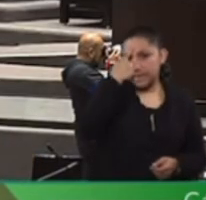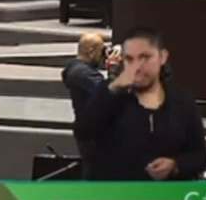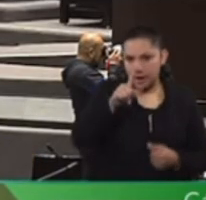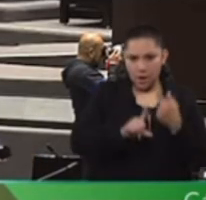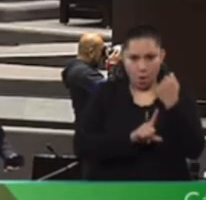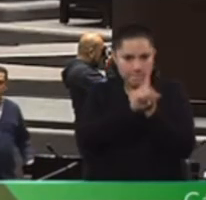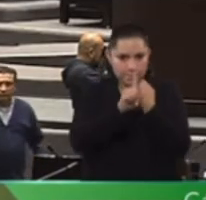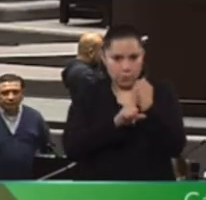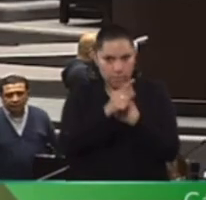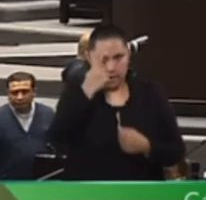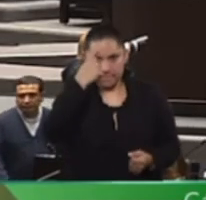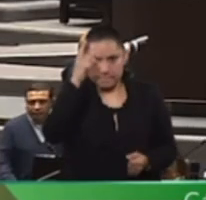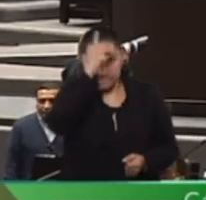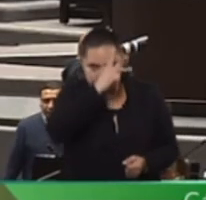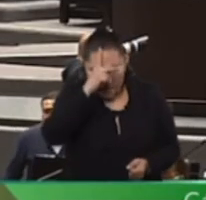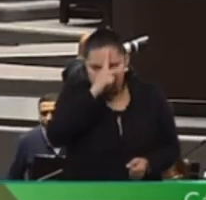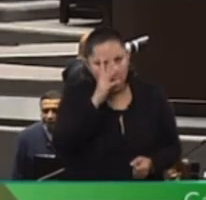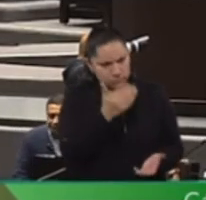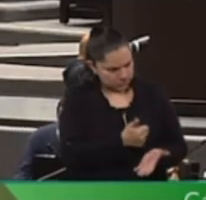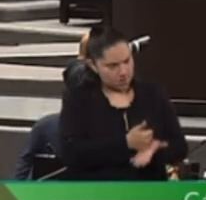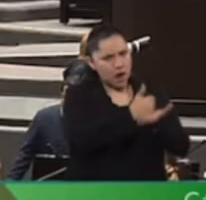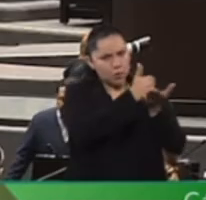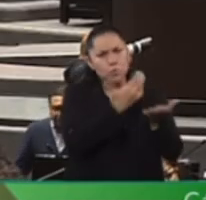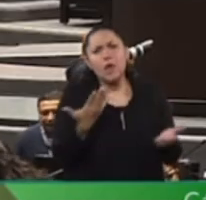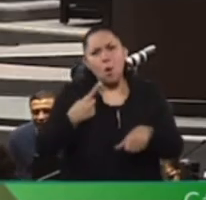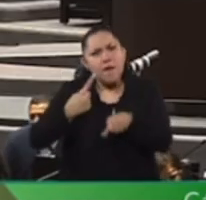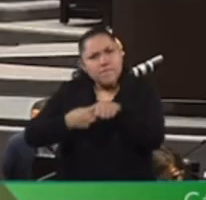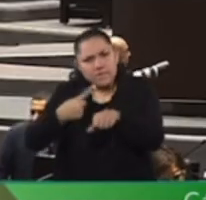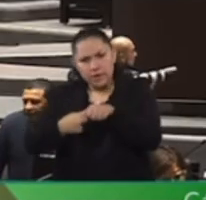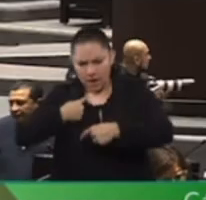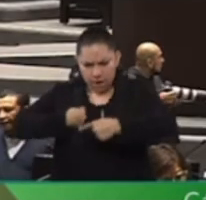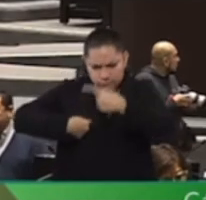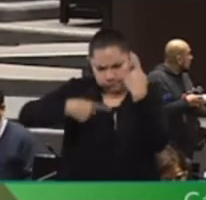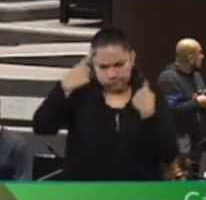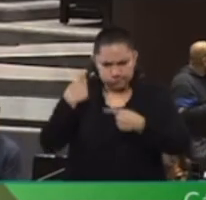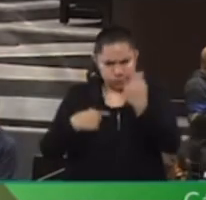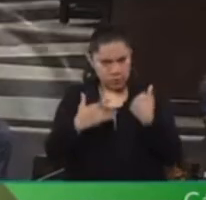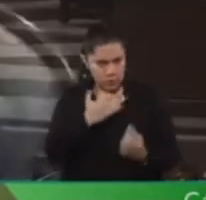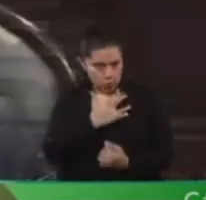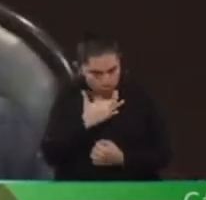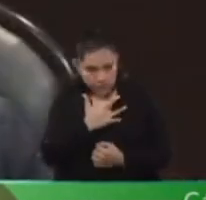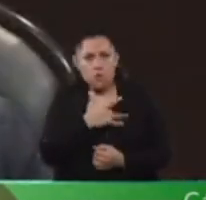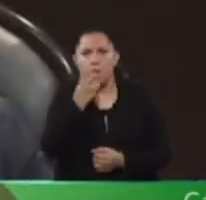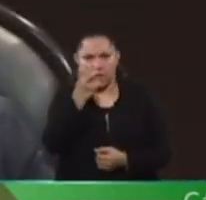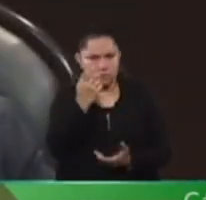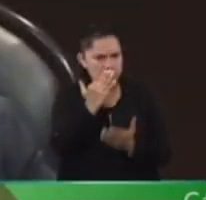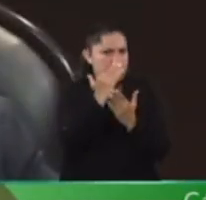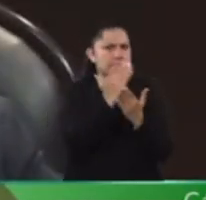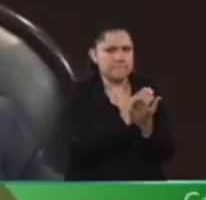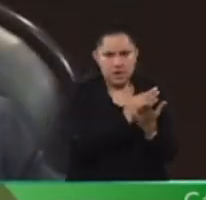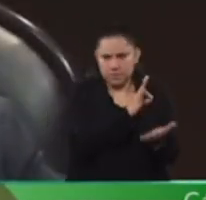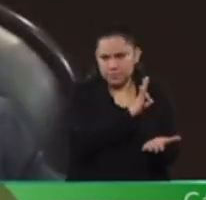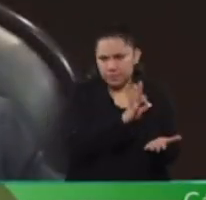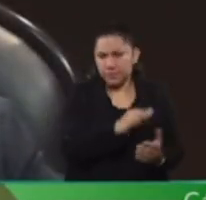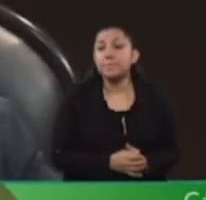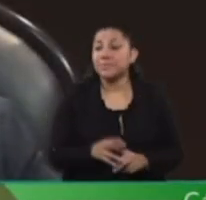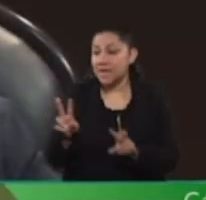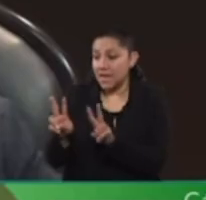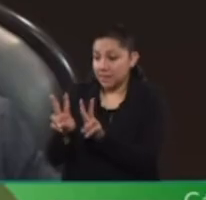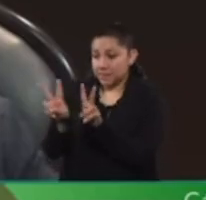de enfermedades crónico-degenerativas, se disminuirían considerablemente. La salud no puede ser vista como un tema aislado. La salud